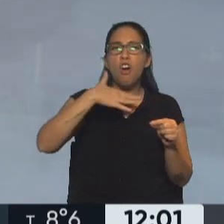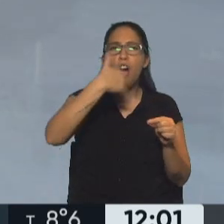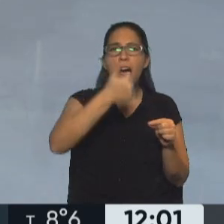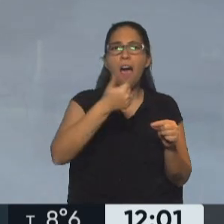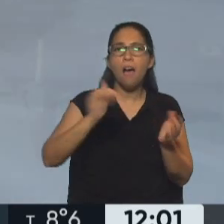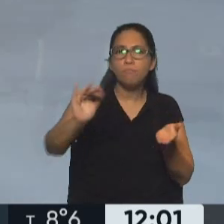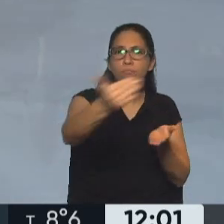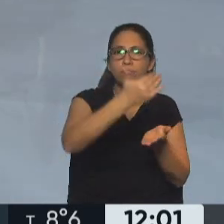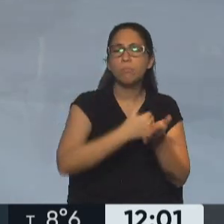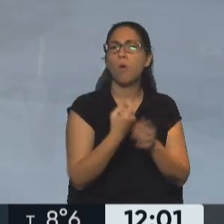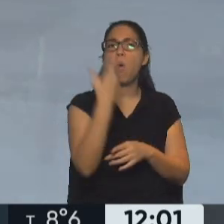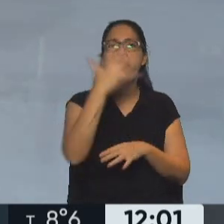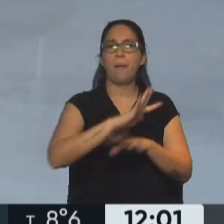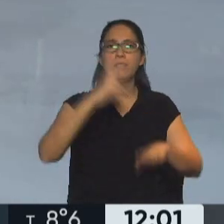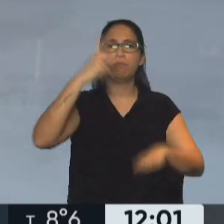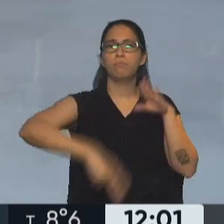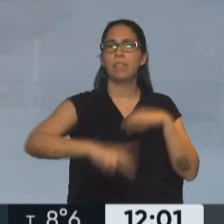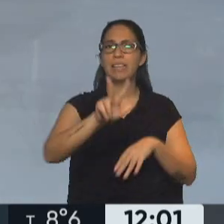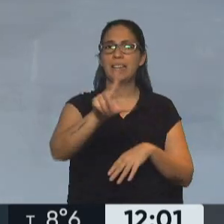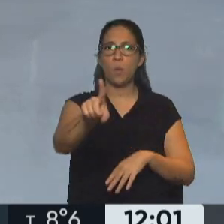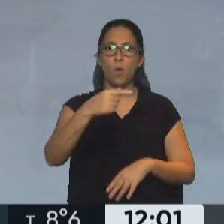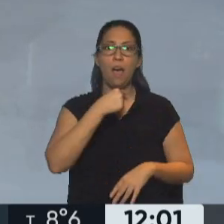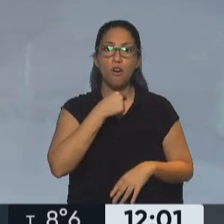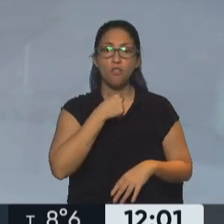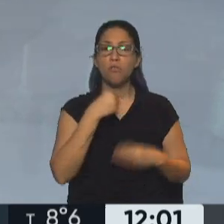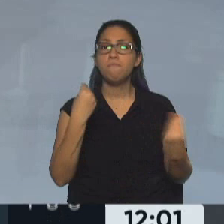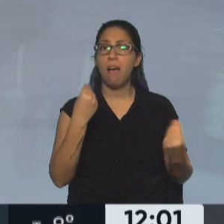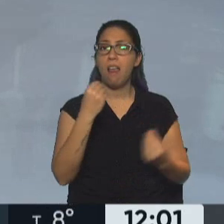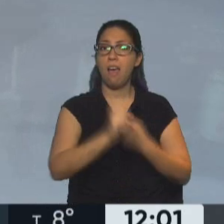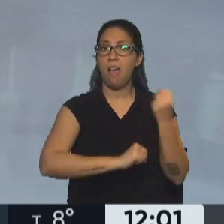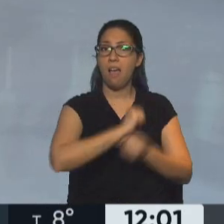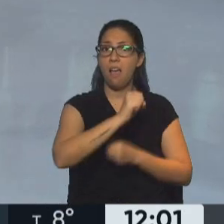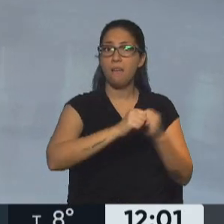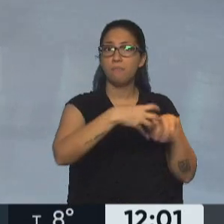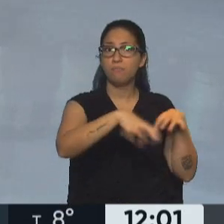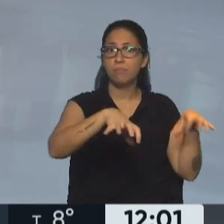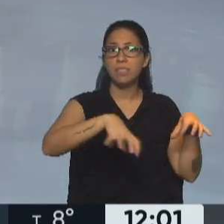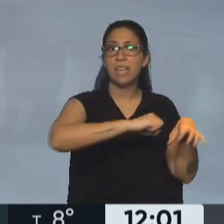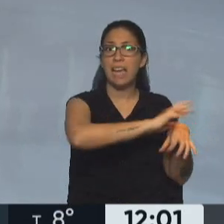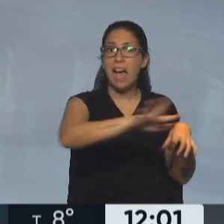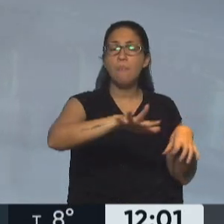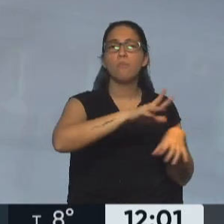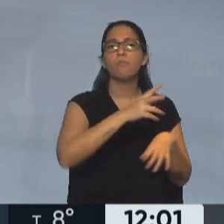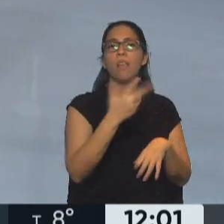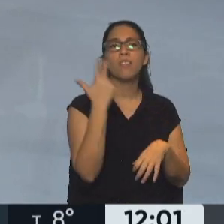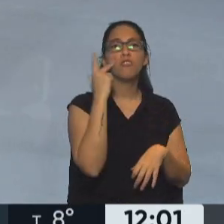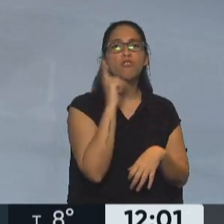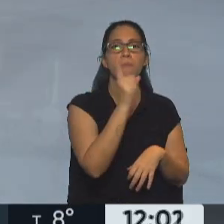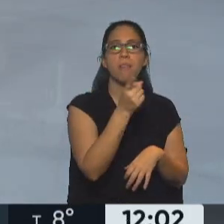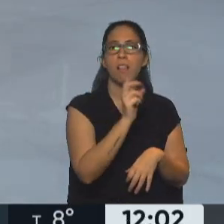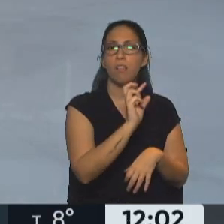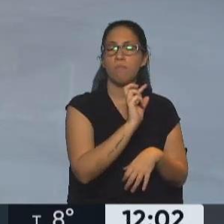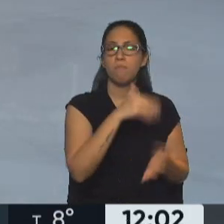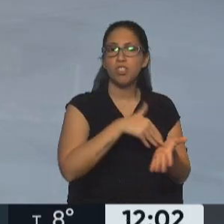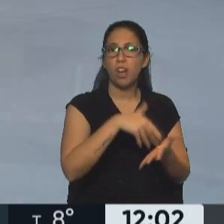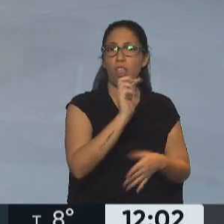por un tiempo limitado. Exactamente, hasta el 31 de agosto, para que liquiden precisamente 18.000 millones de dólares. Se lo llama el dólar soja y